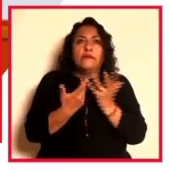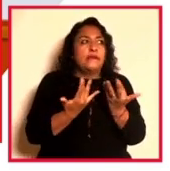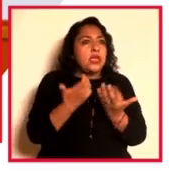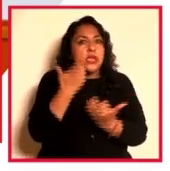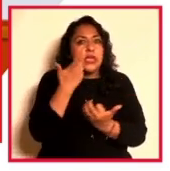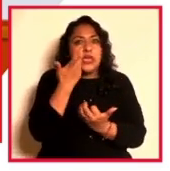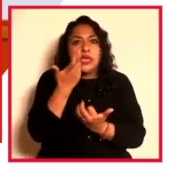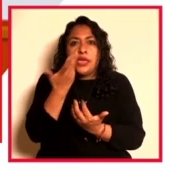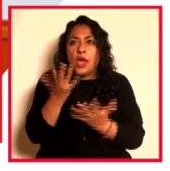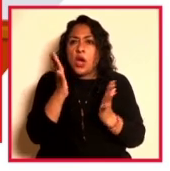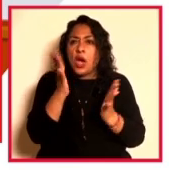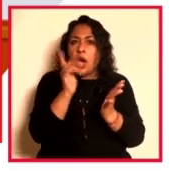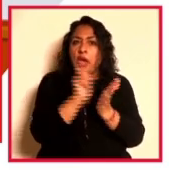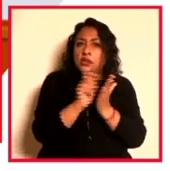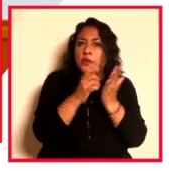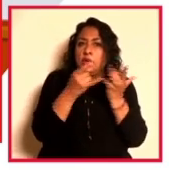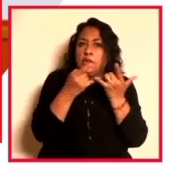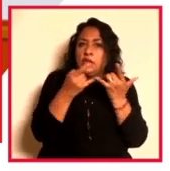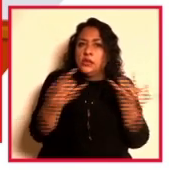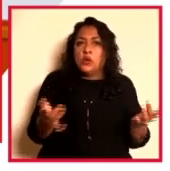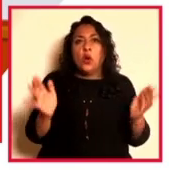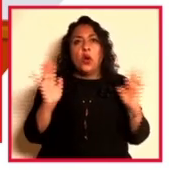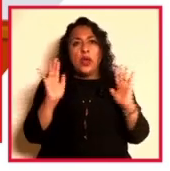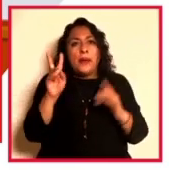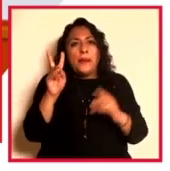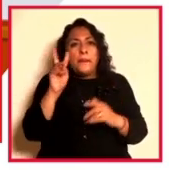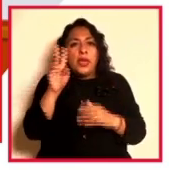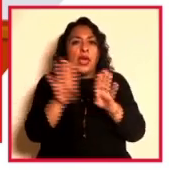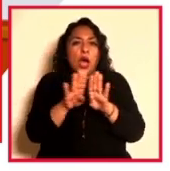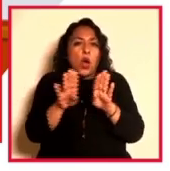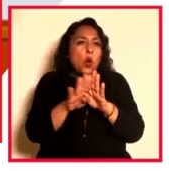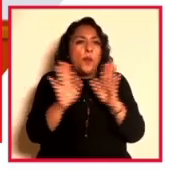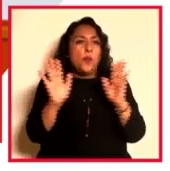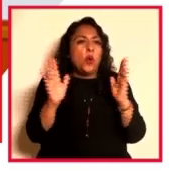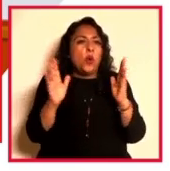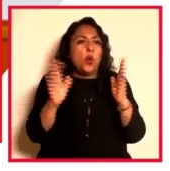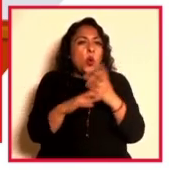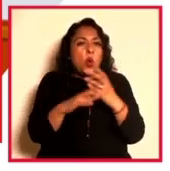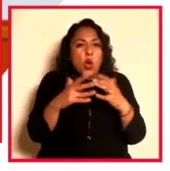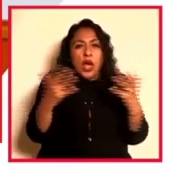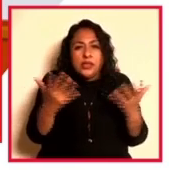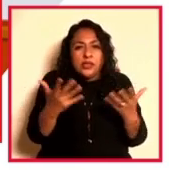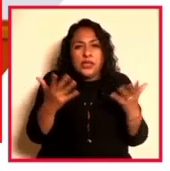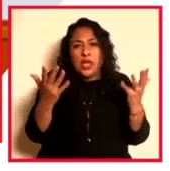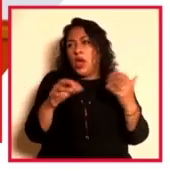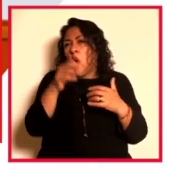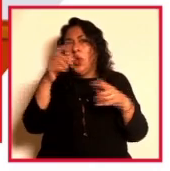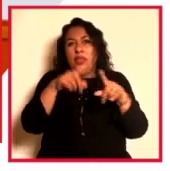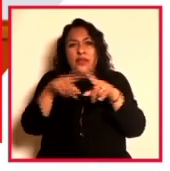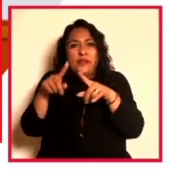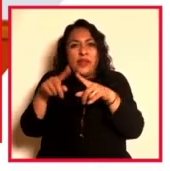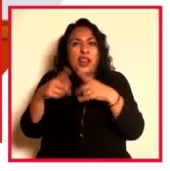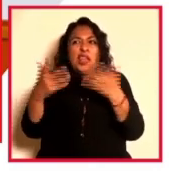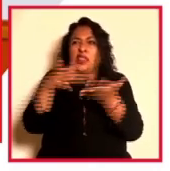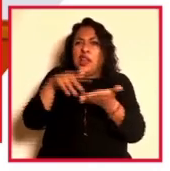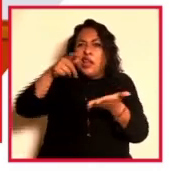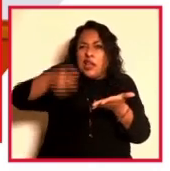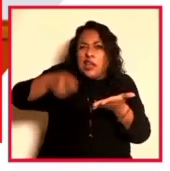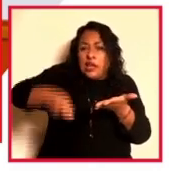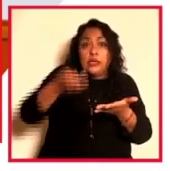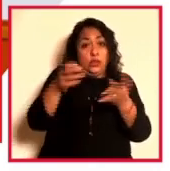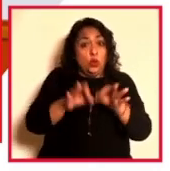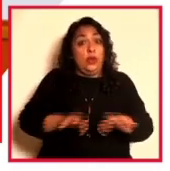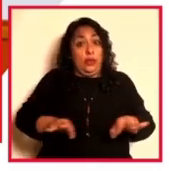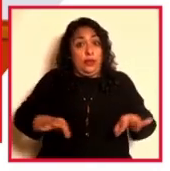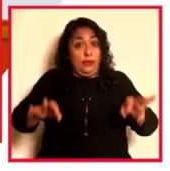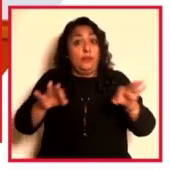escribir historias no veía Cómo hacían una cosa cómo hacían la otra qué leían que eso es muy importante y